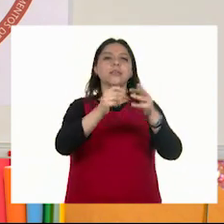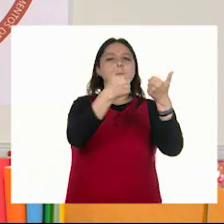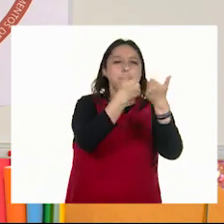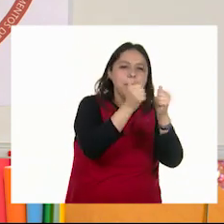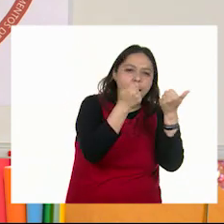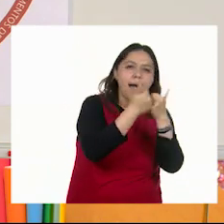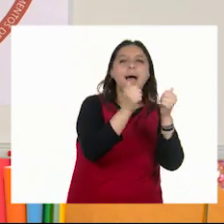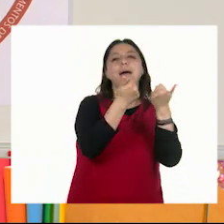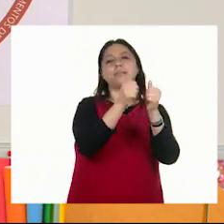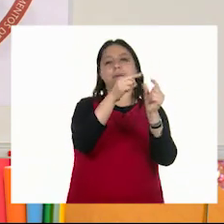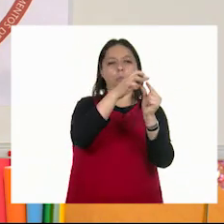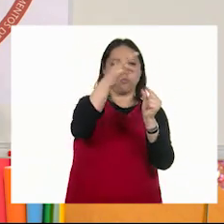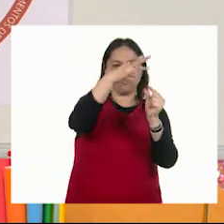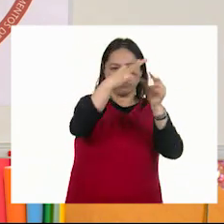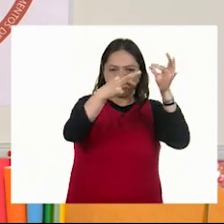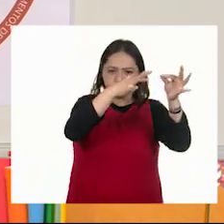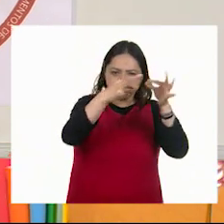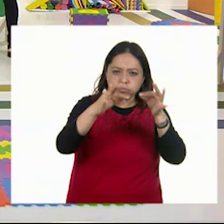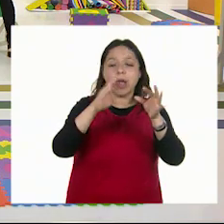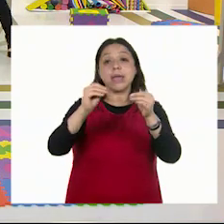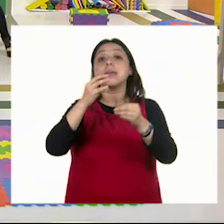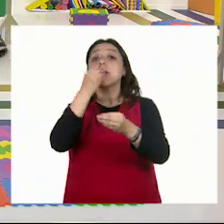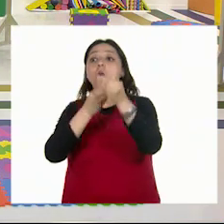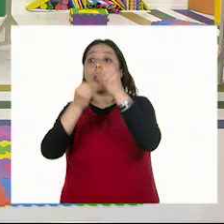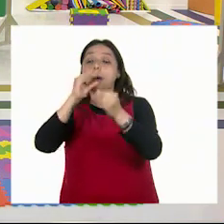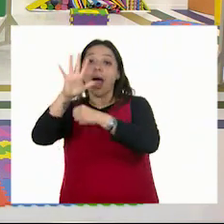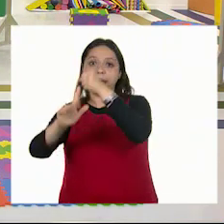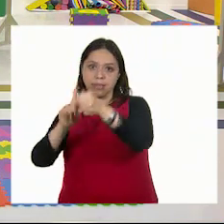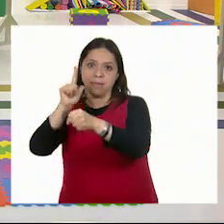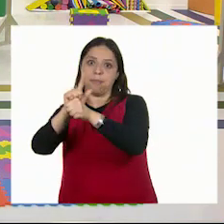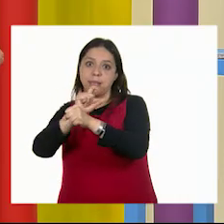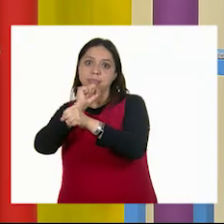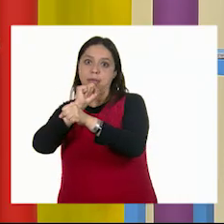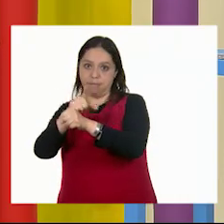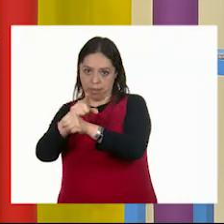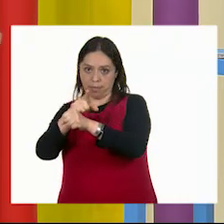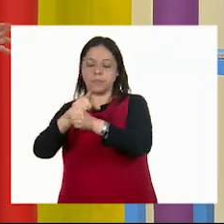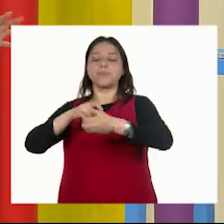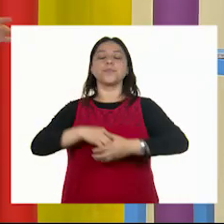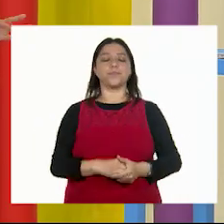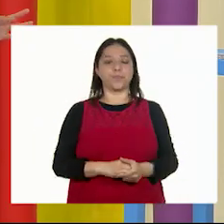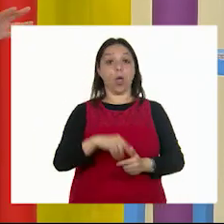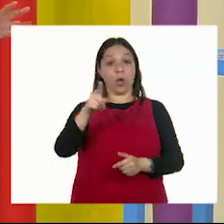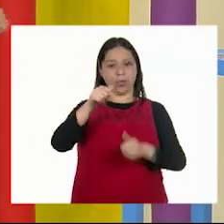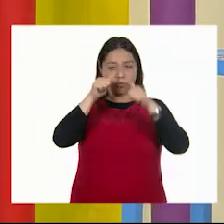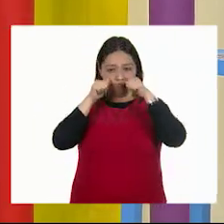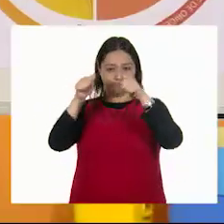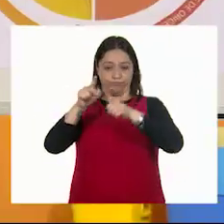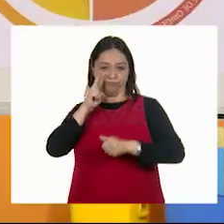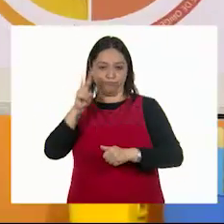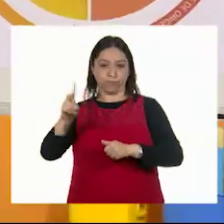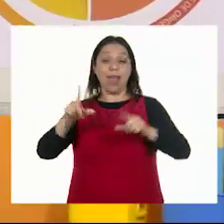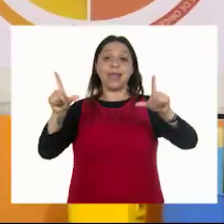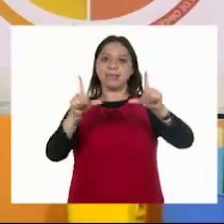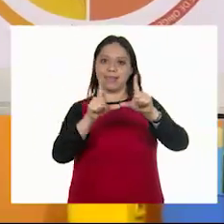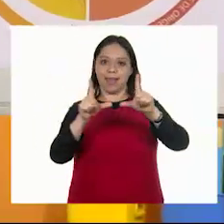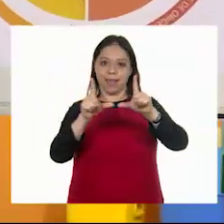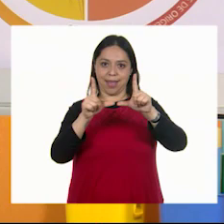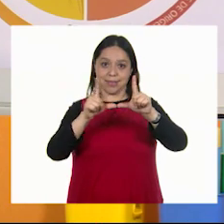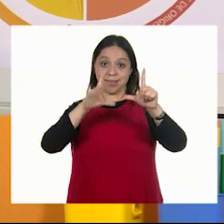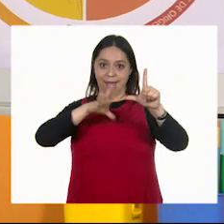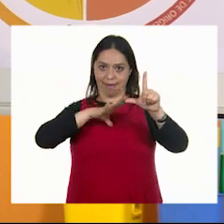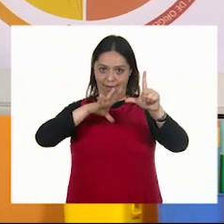animal. Muy bien. Presta atención, Sí. Porque tenemos aquí unas tarjetitas. Ay, a ver. Mira.